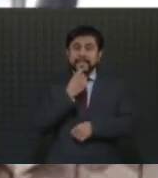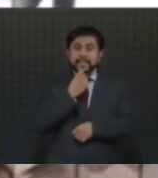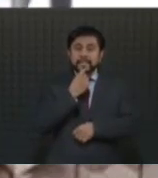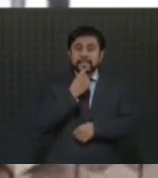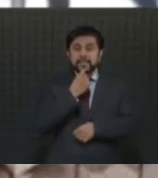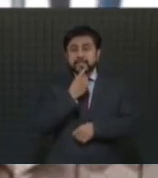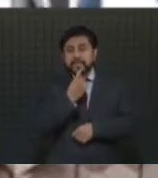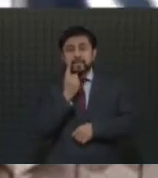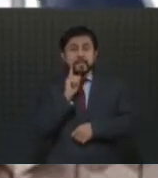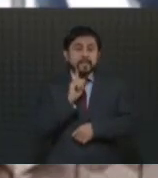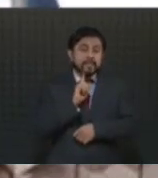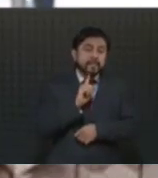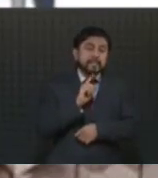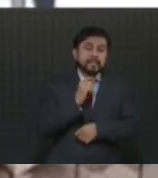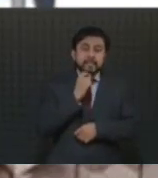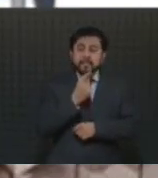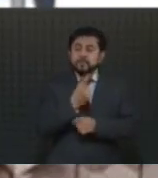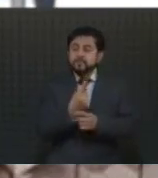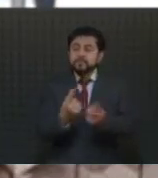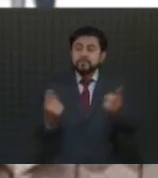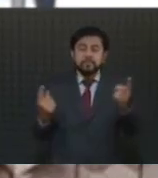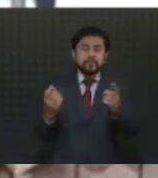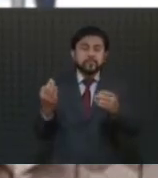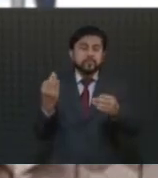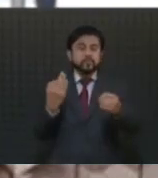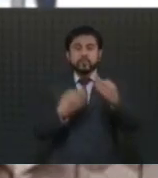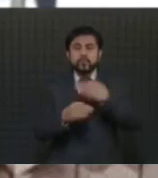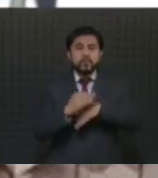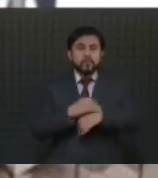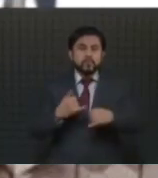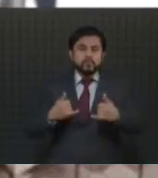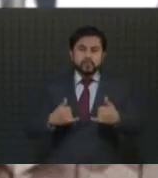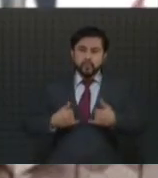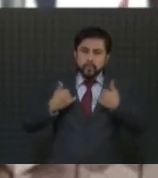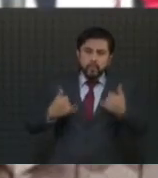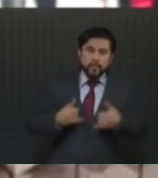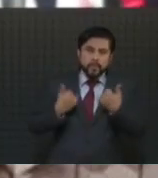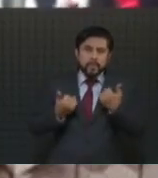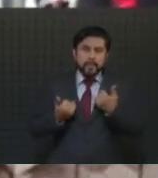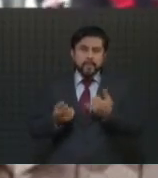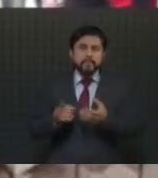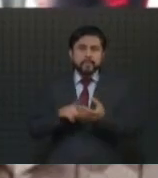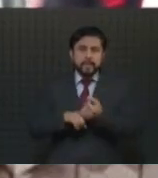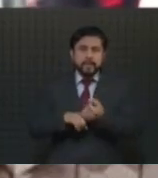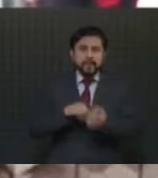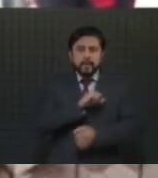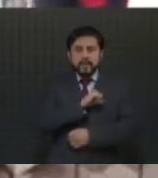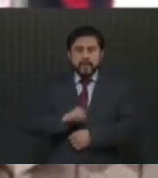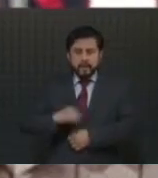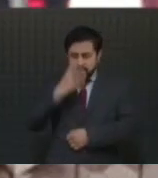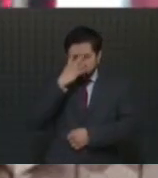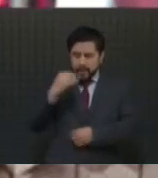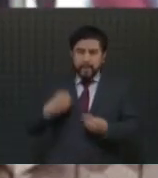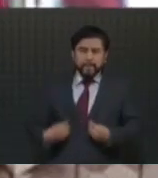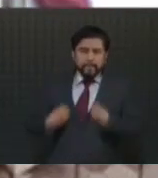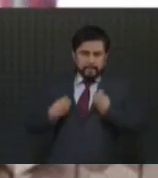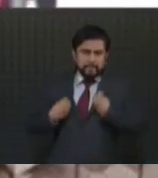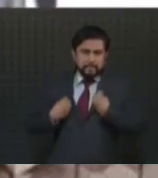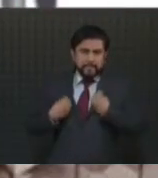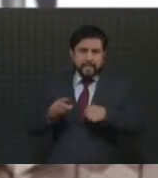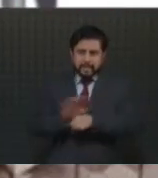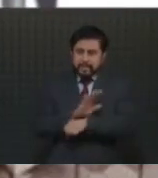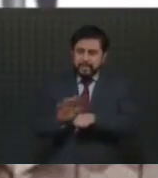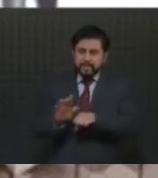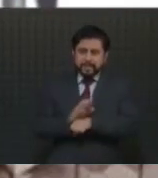niñas, los niños y la juventud de Coyoacán. El Parque Cantera permite